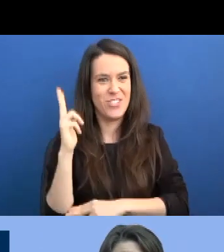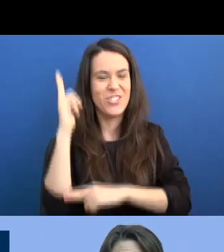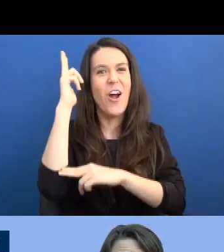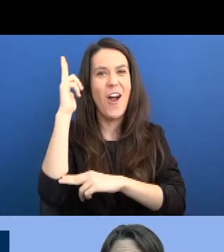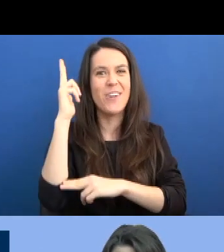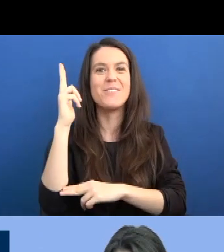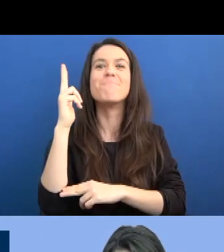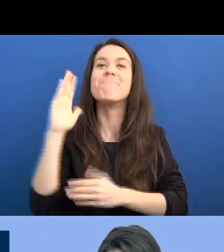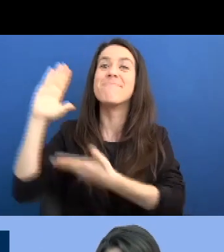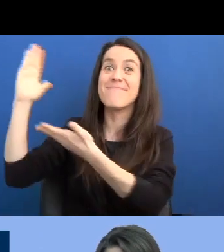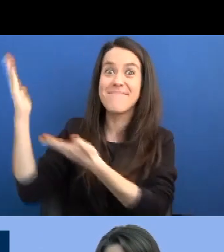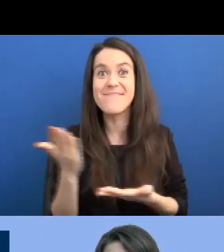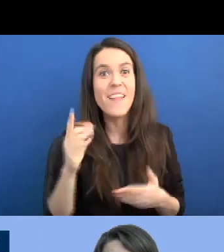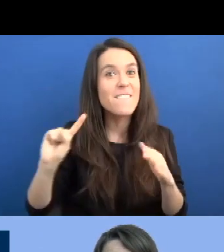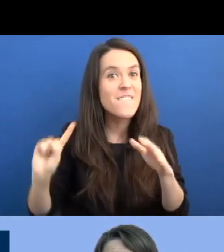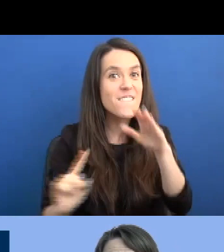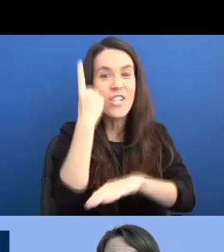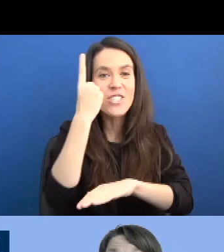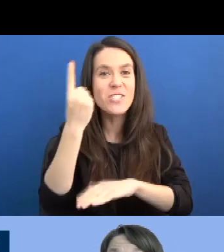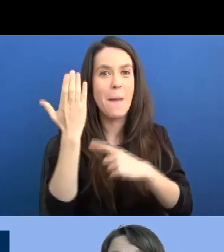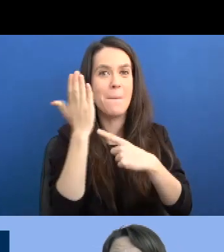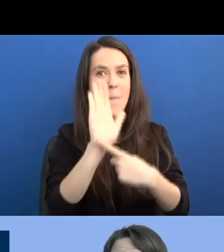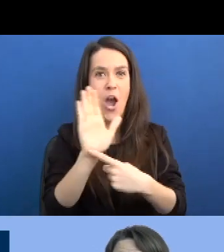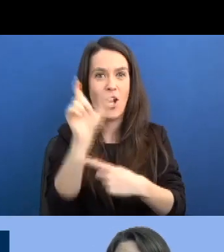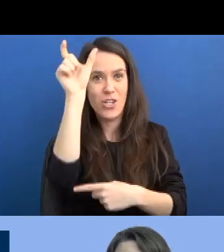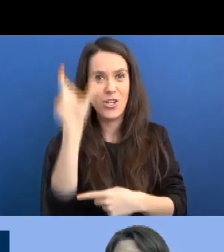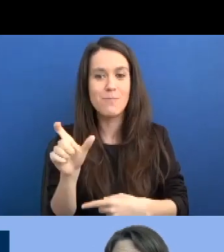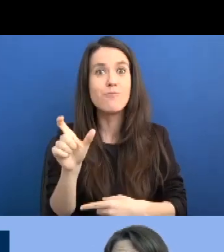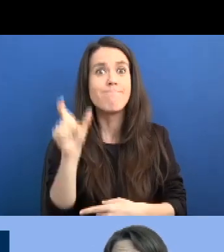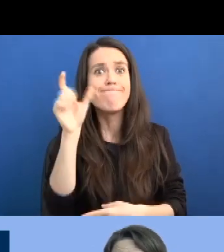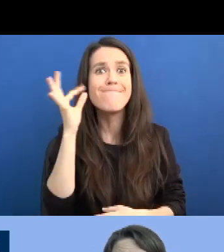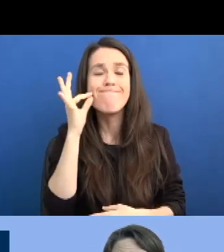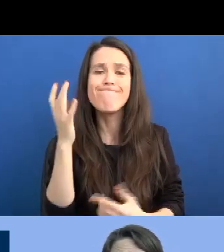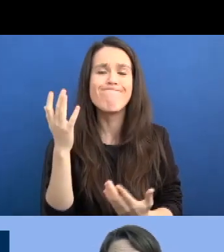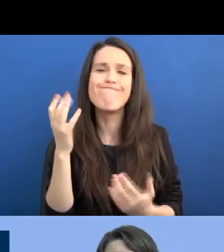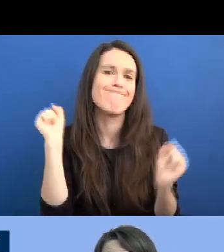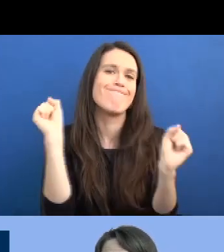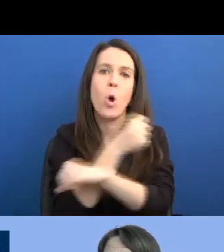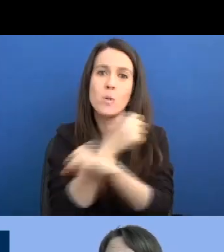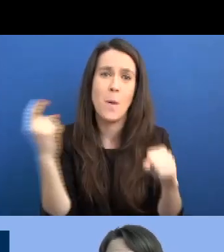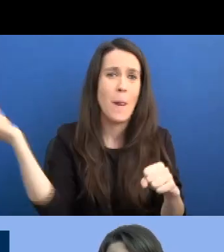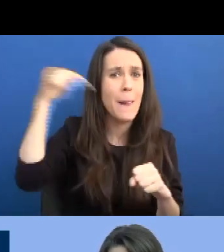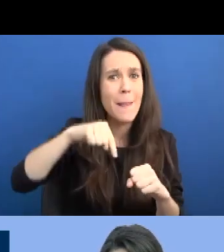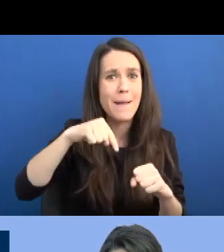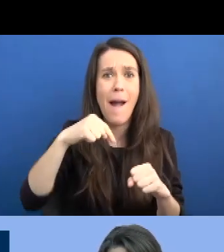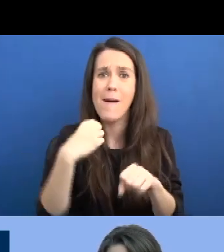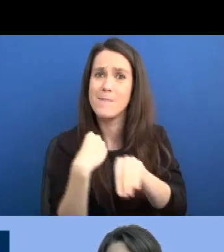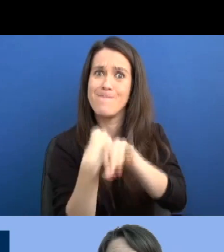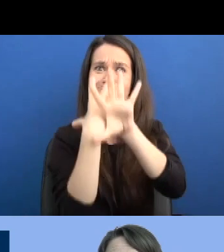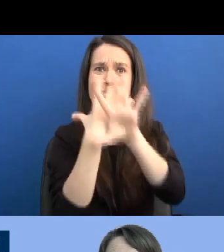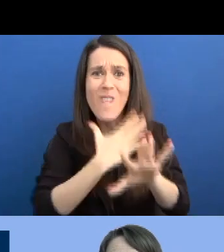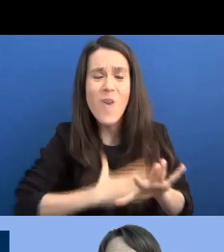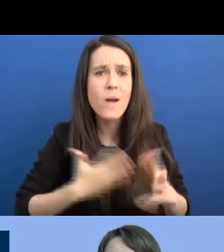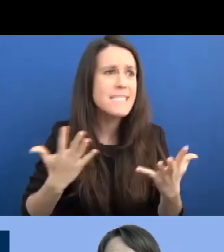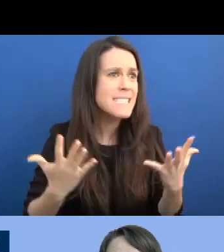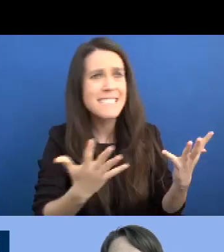mucho gusto presentar a nuestra primera panelista. No puede acompañarnos en persona, pero ha